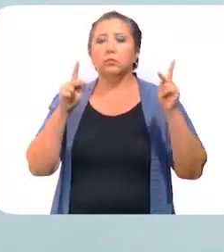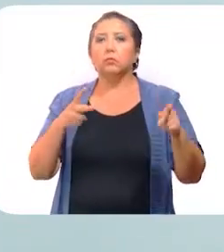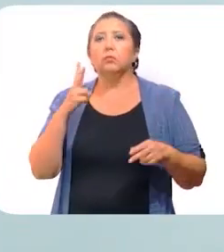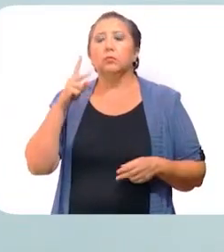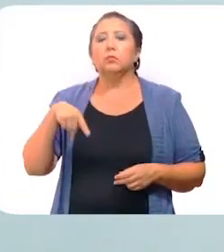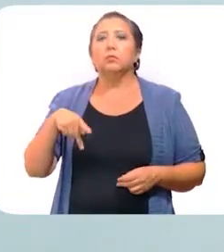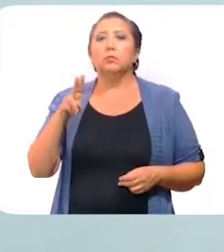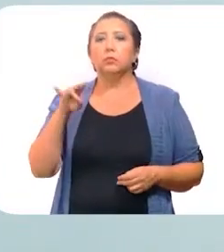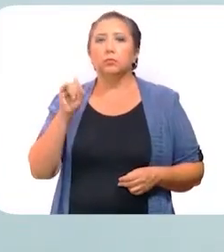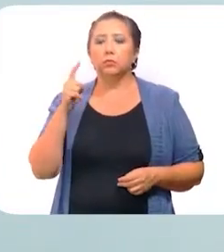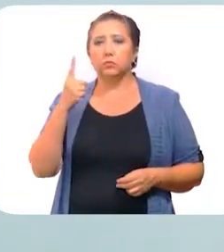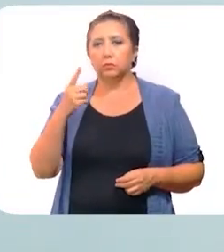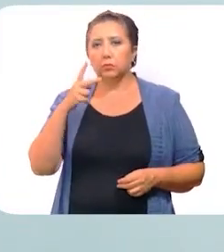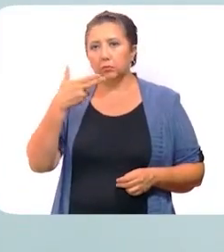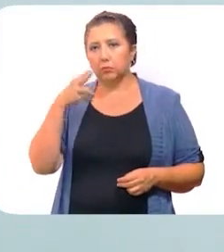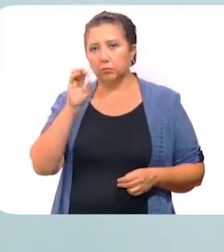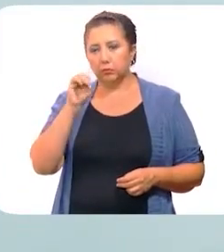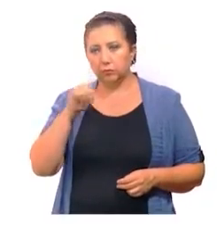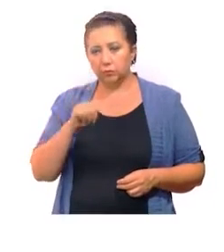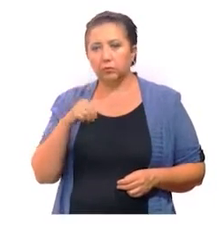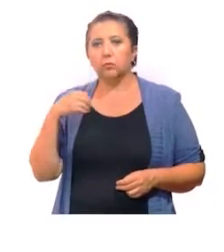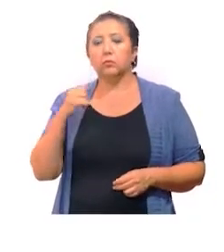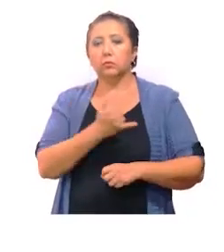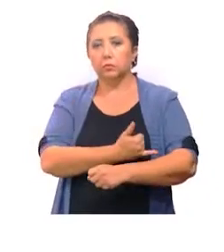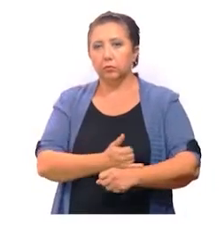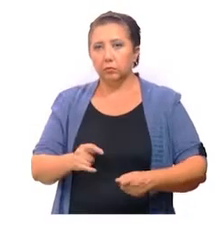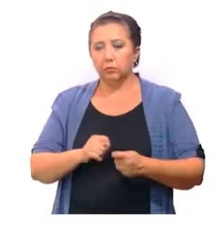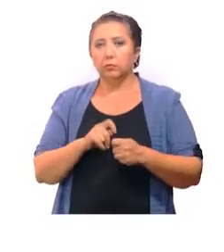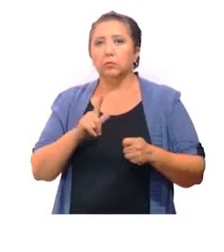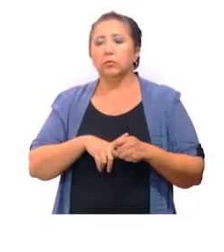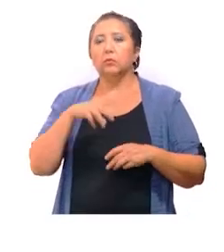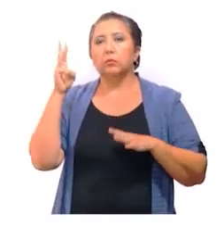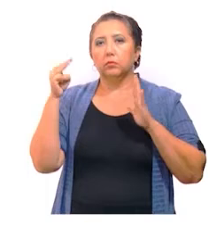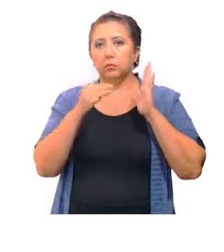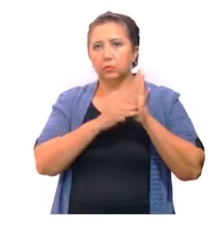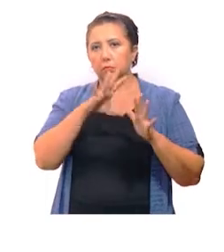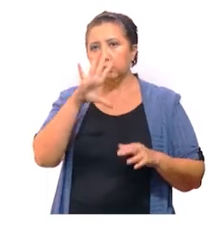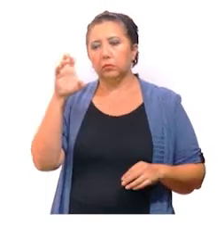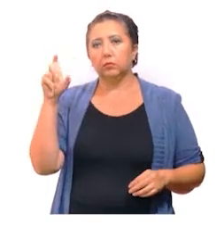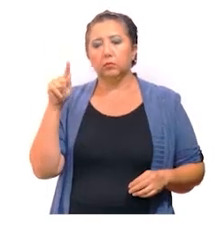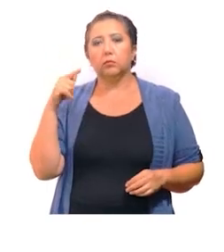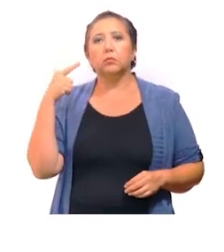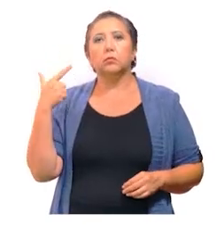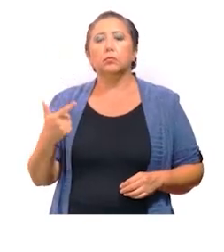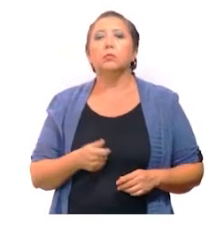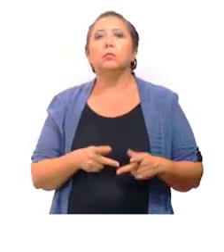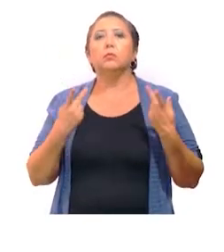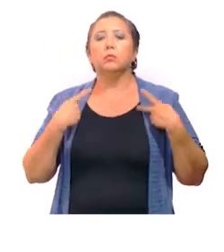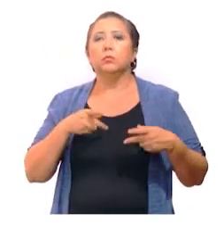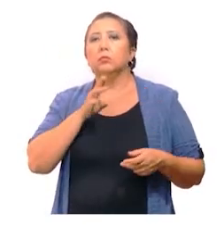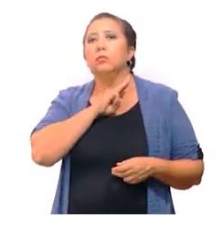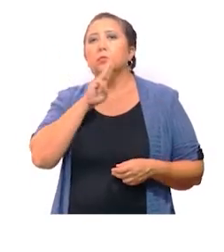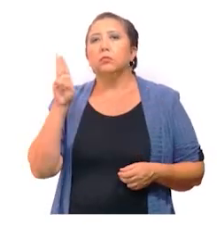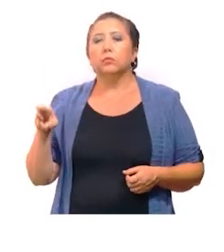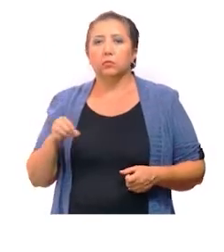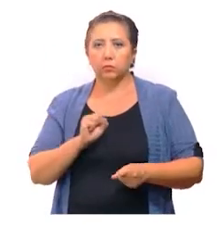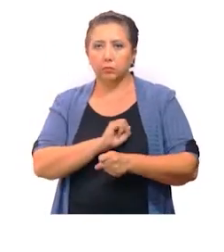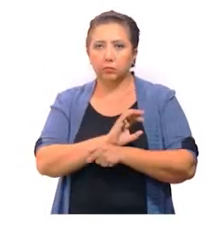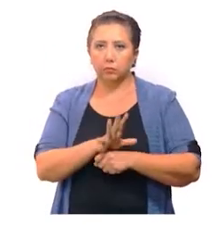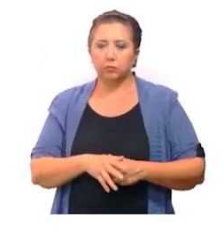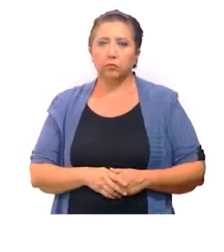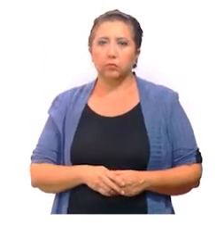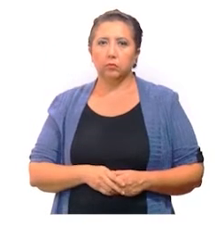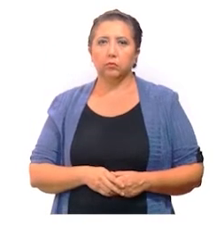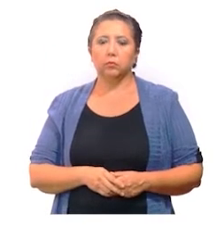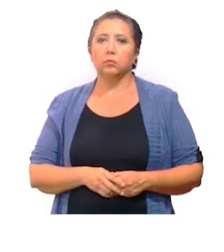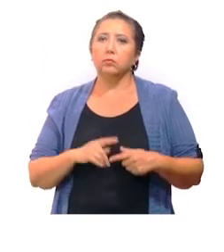2 en Canacín, 1 en Jomún y 1 en Izamal. En total, son 3,577 las personas fallecidas a causa del